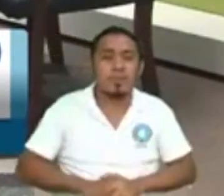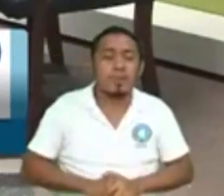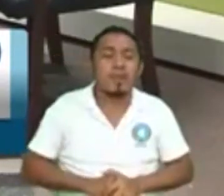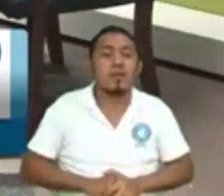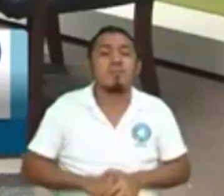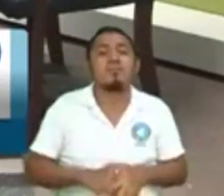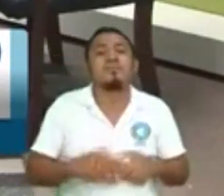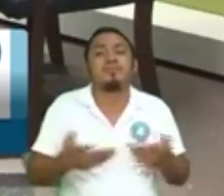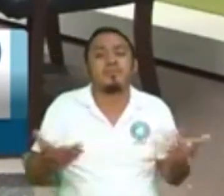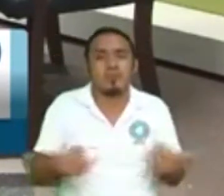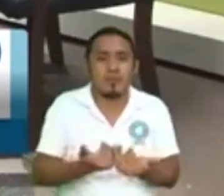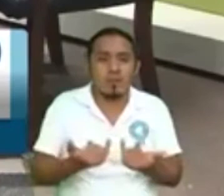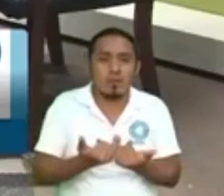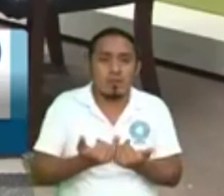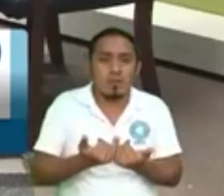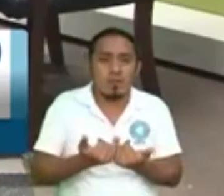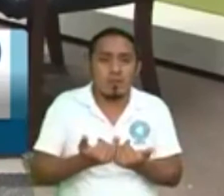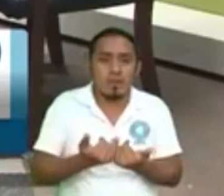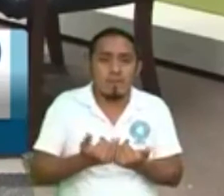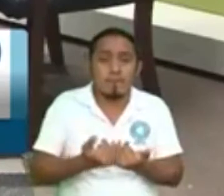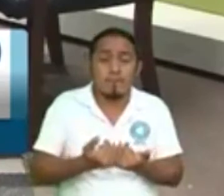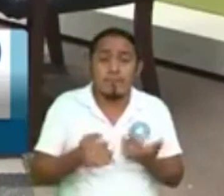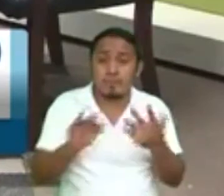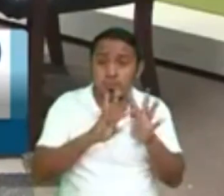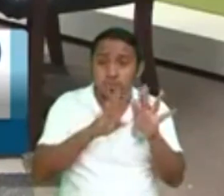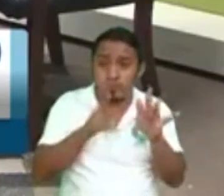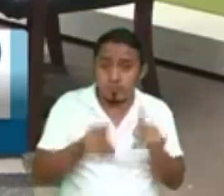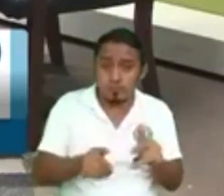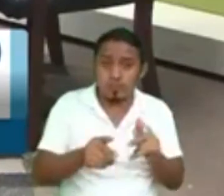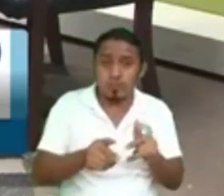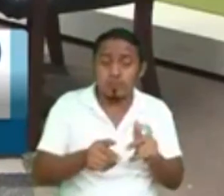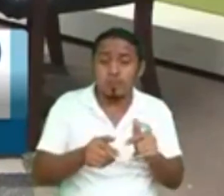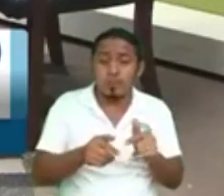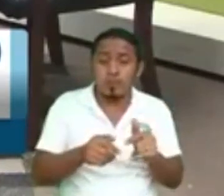porque puede confundirse que la mujer también pueda tener